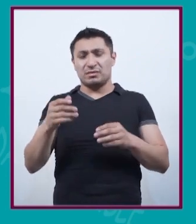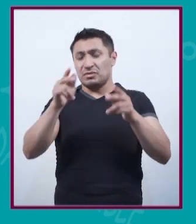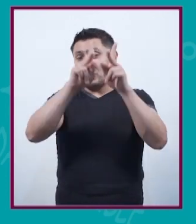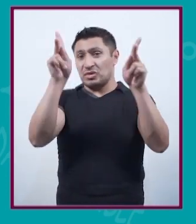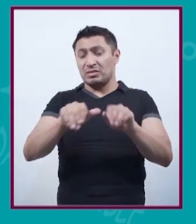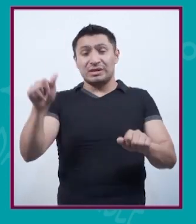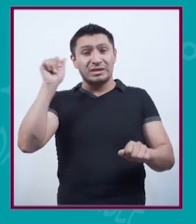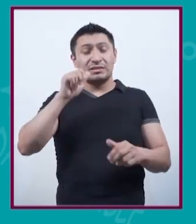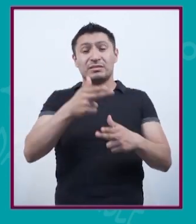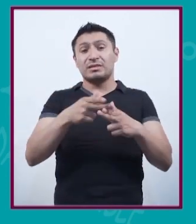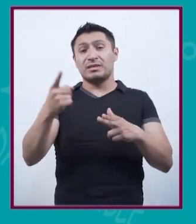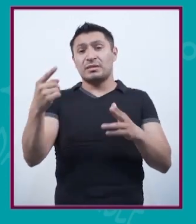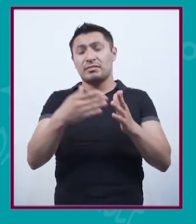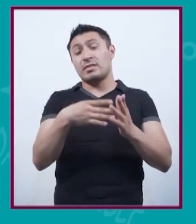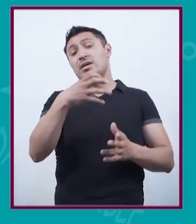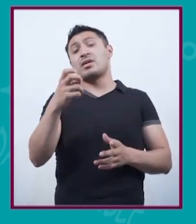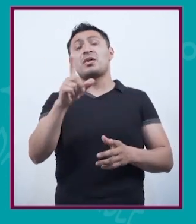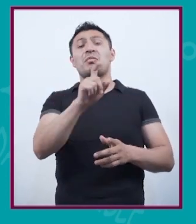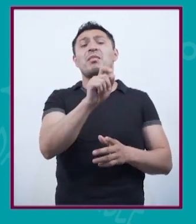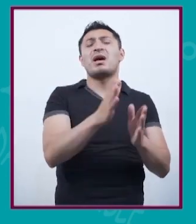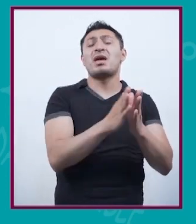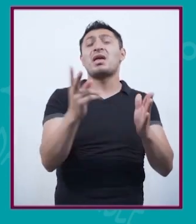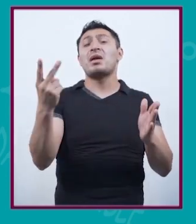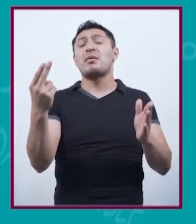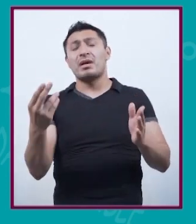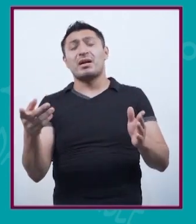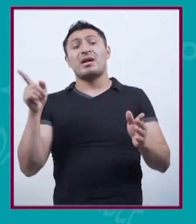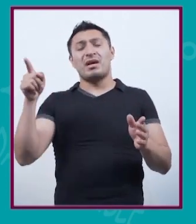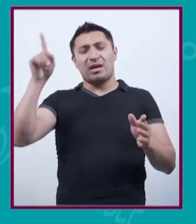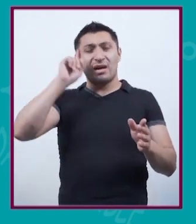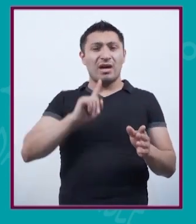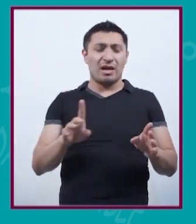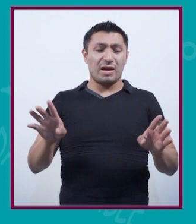pacifista. Era políticamente hasta